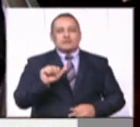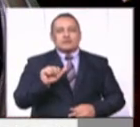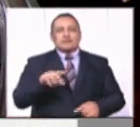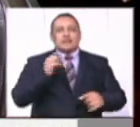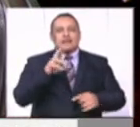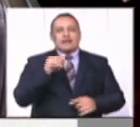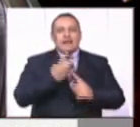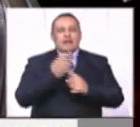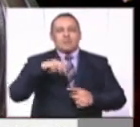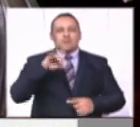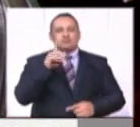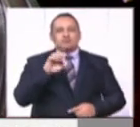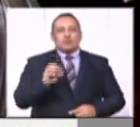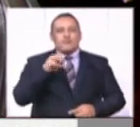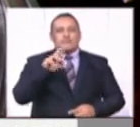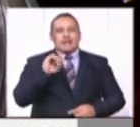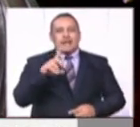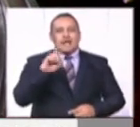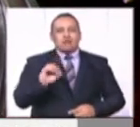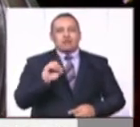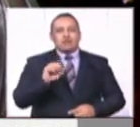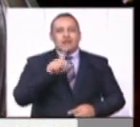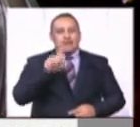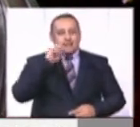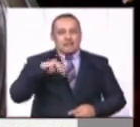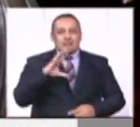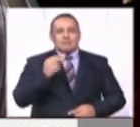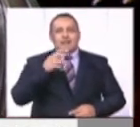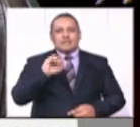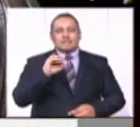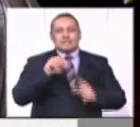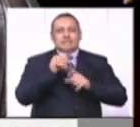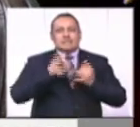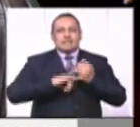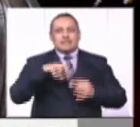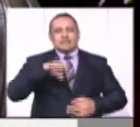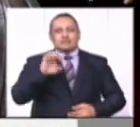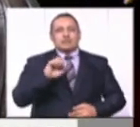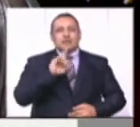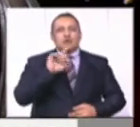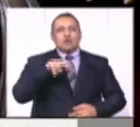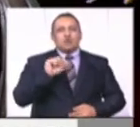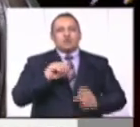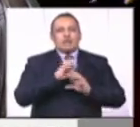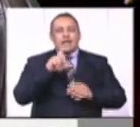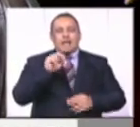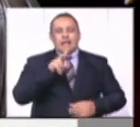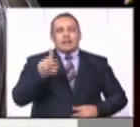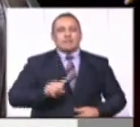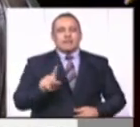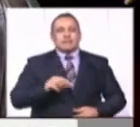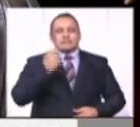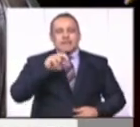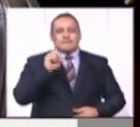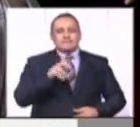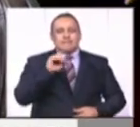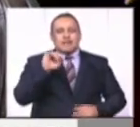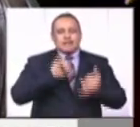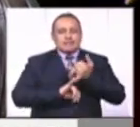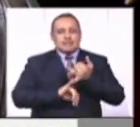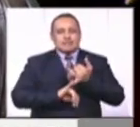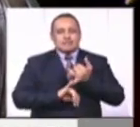Raimundo mercado limachi Quispe Luna galves paredes